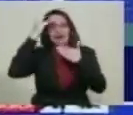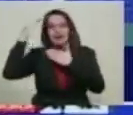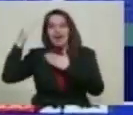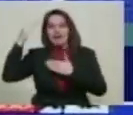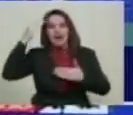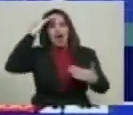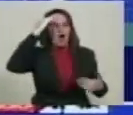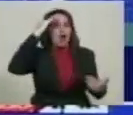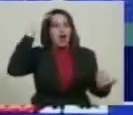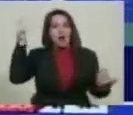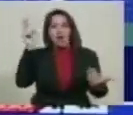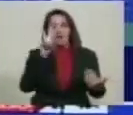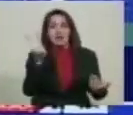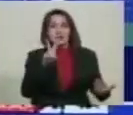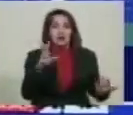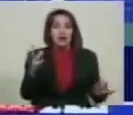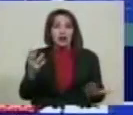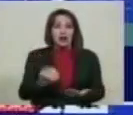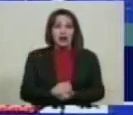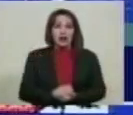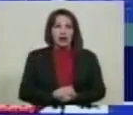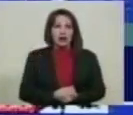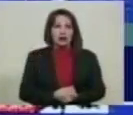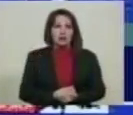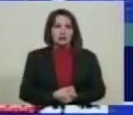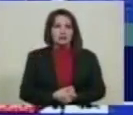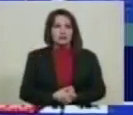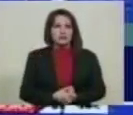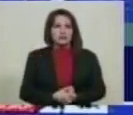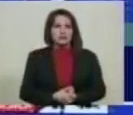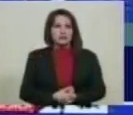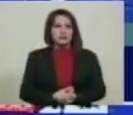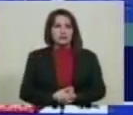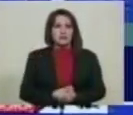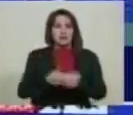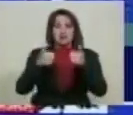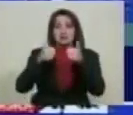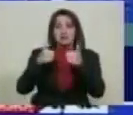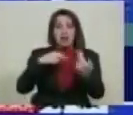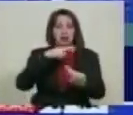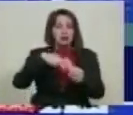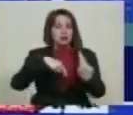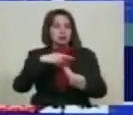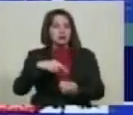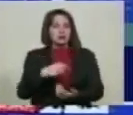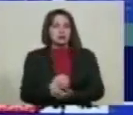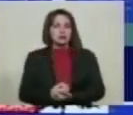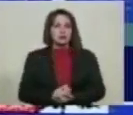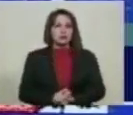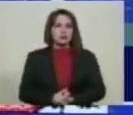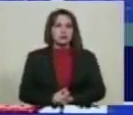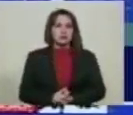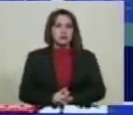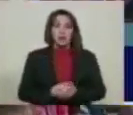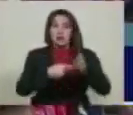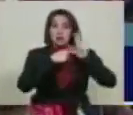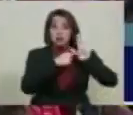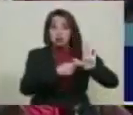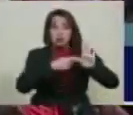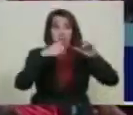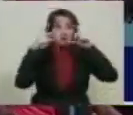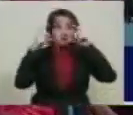Venezuela. Long live revolution. Vamos a tener que sacar esas